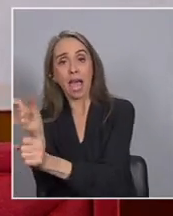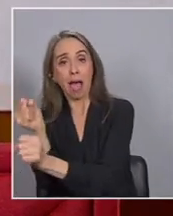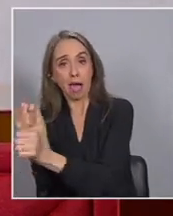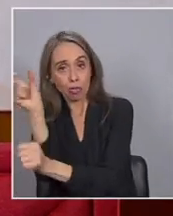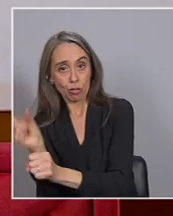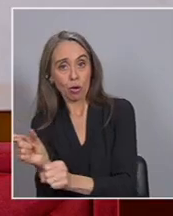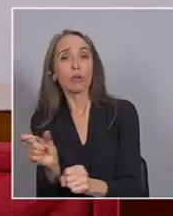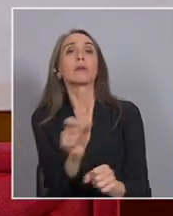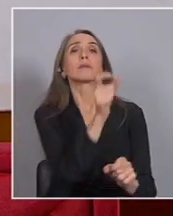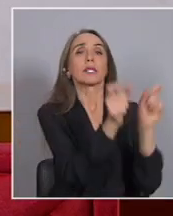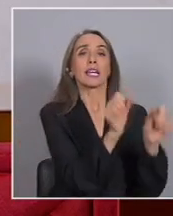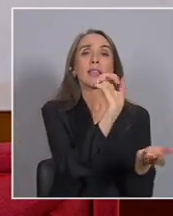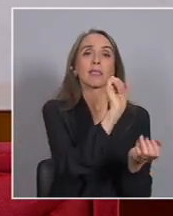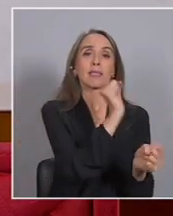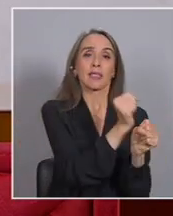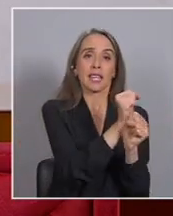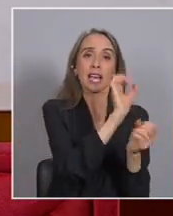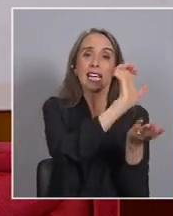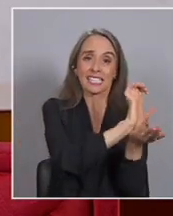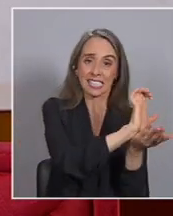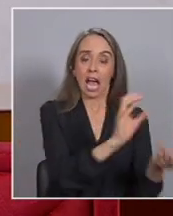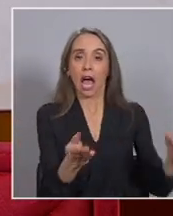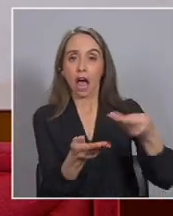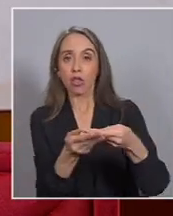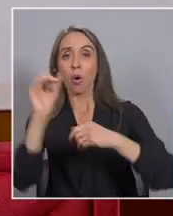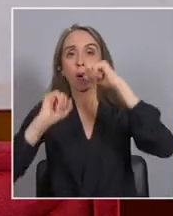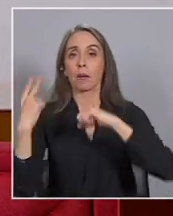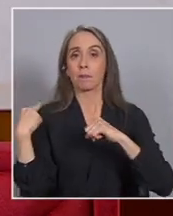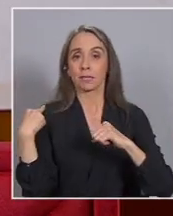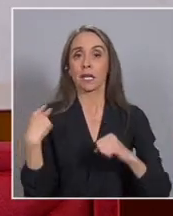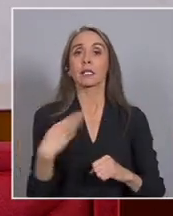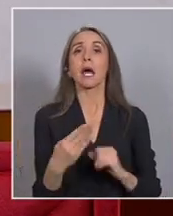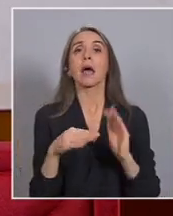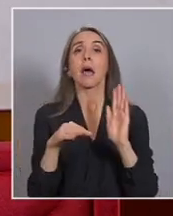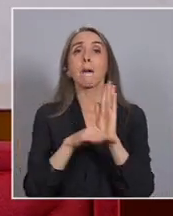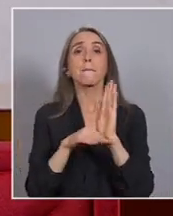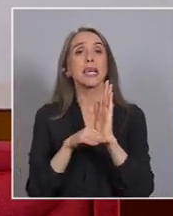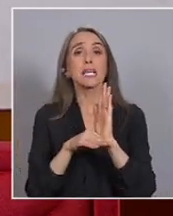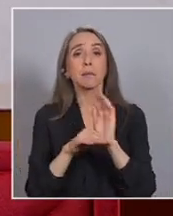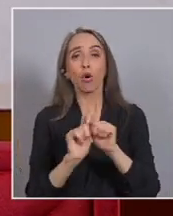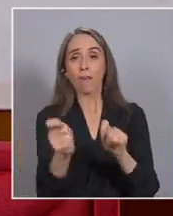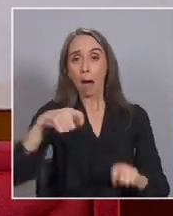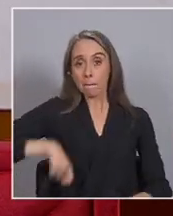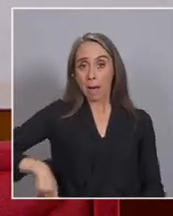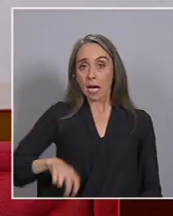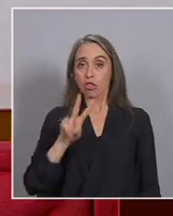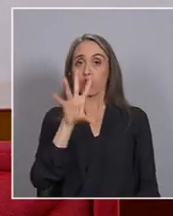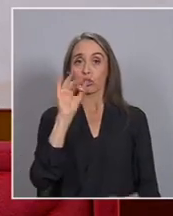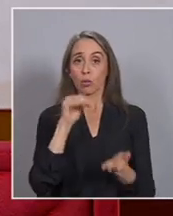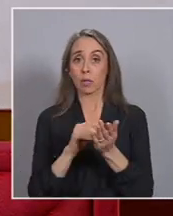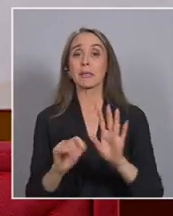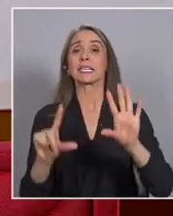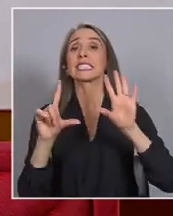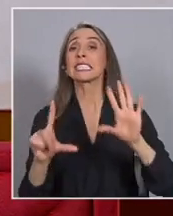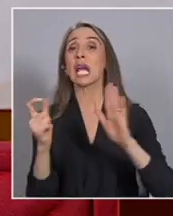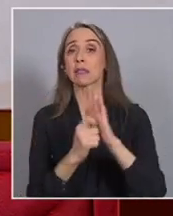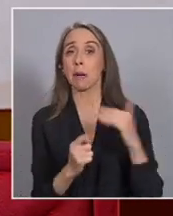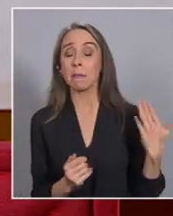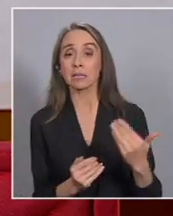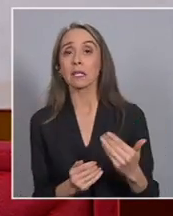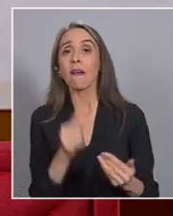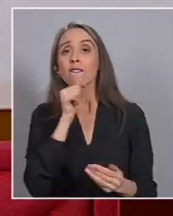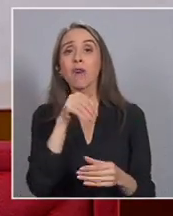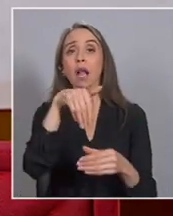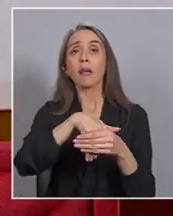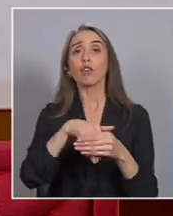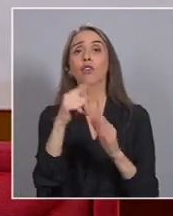vez garantizará un piso mínimo de 250.000 pesos. Van 7 meses y aún no se inicia la